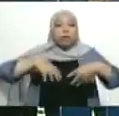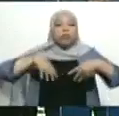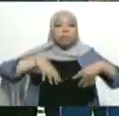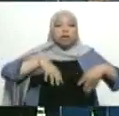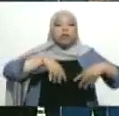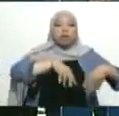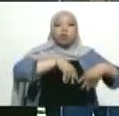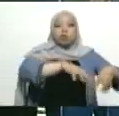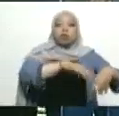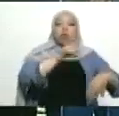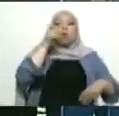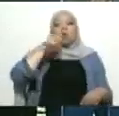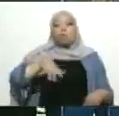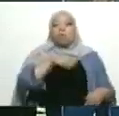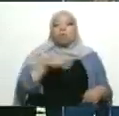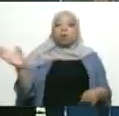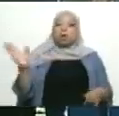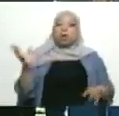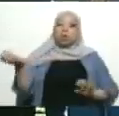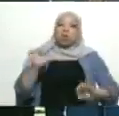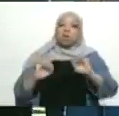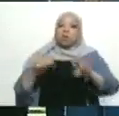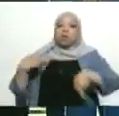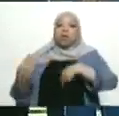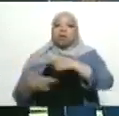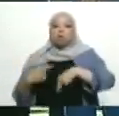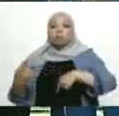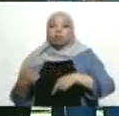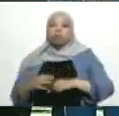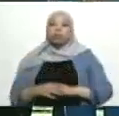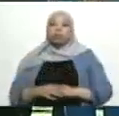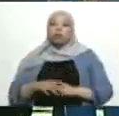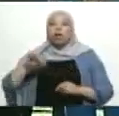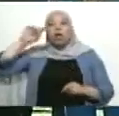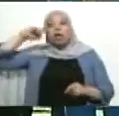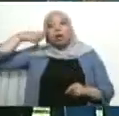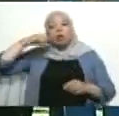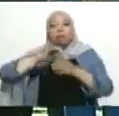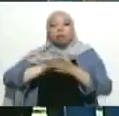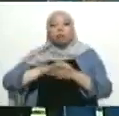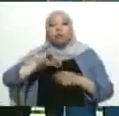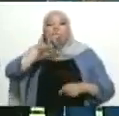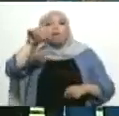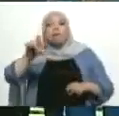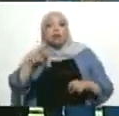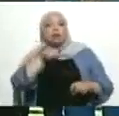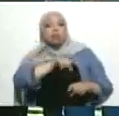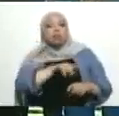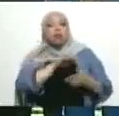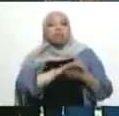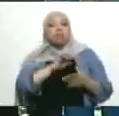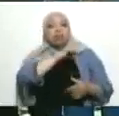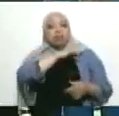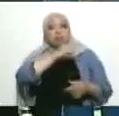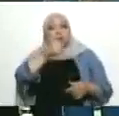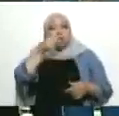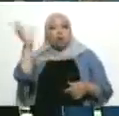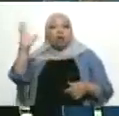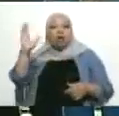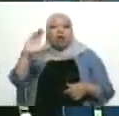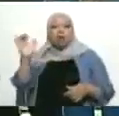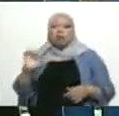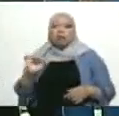Marchando también porque el pueblo salió en Caracas en defensa de la revolución. Me recordaba a Robexa que ella me preguntó, capitán, ¿qué hacemos? ¿Nos vamos para Caracas? Y yo